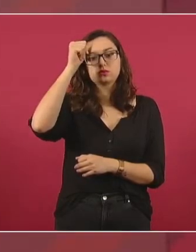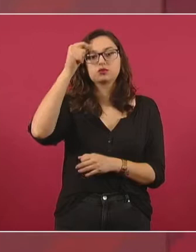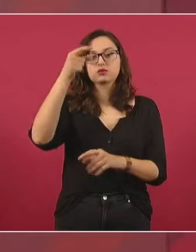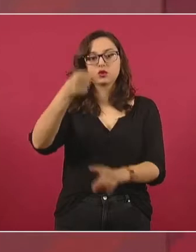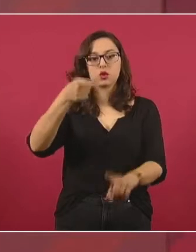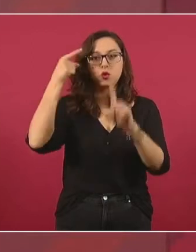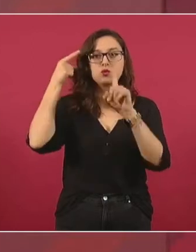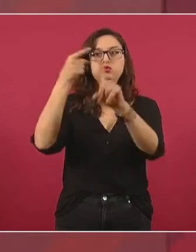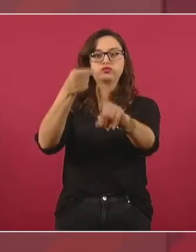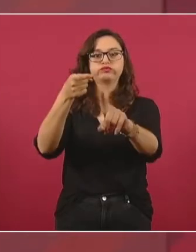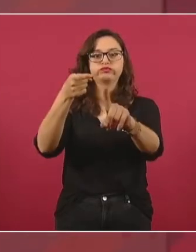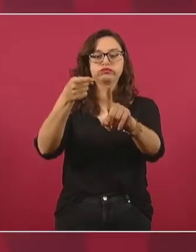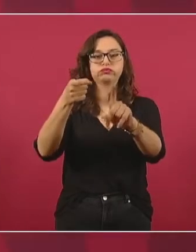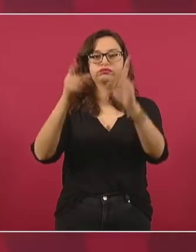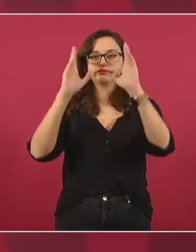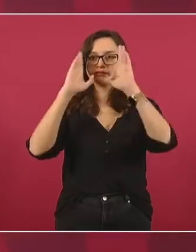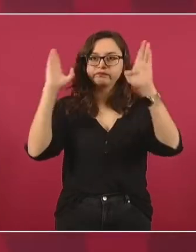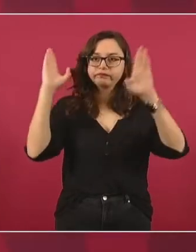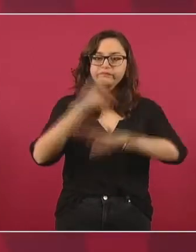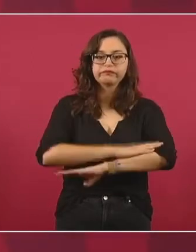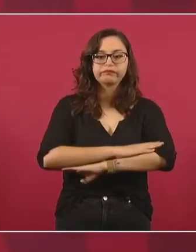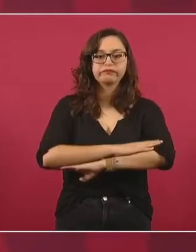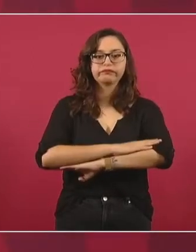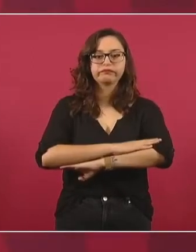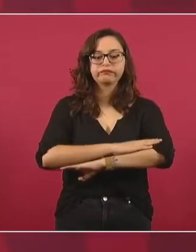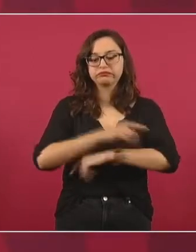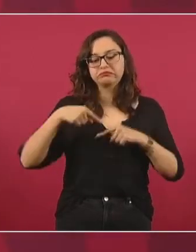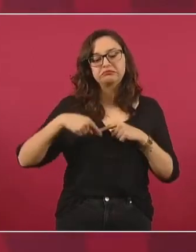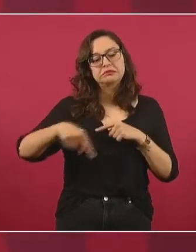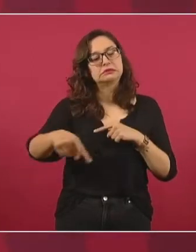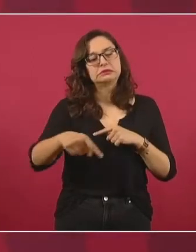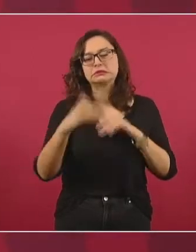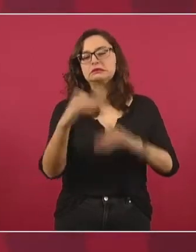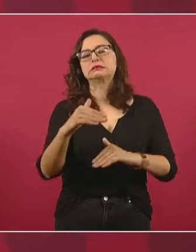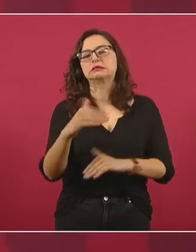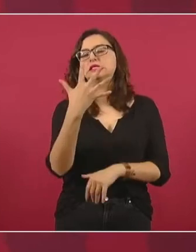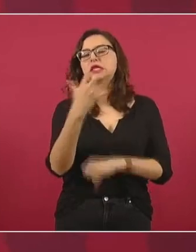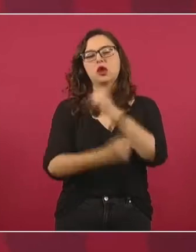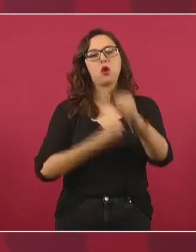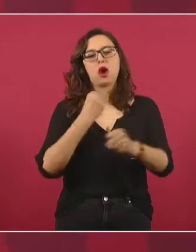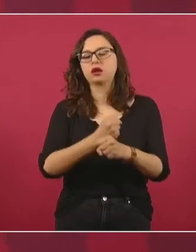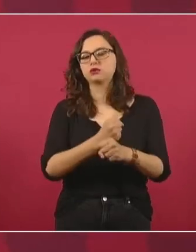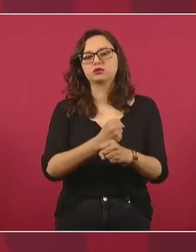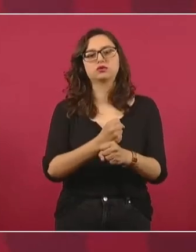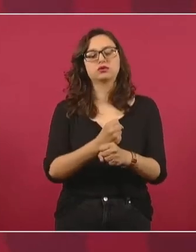buscar una tregua de cuando menos 5 años